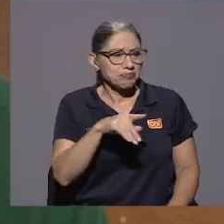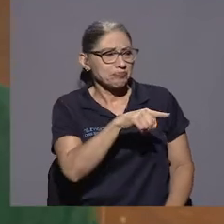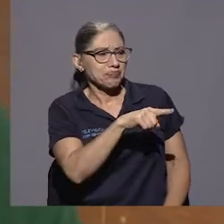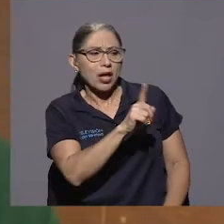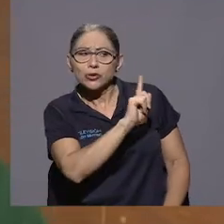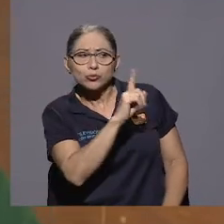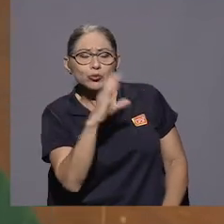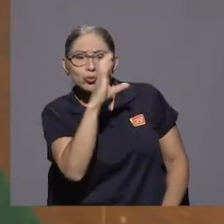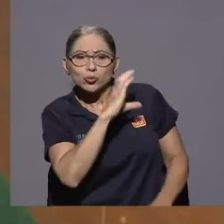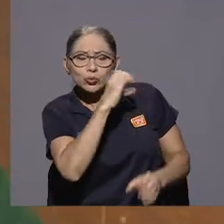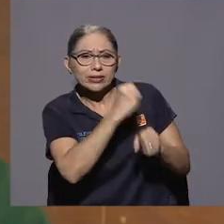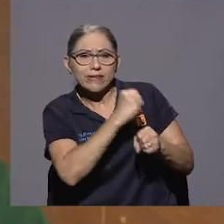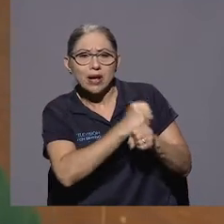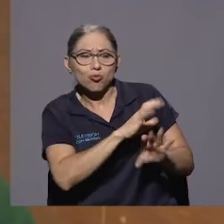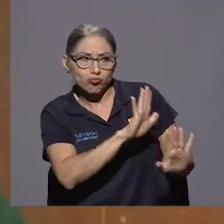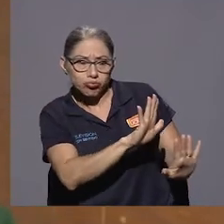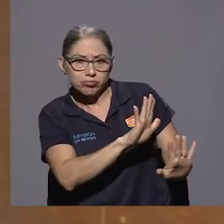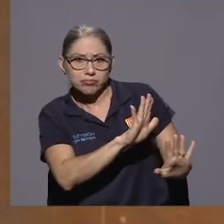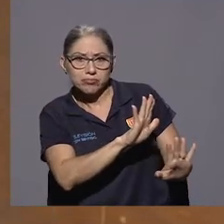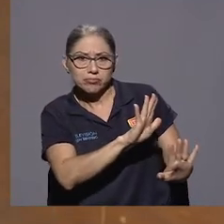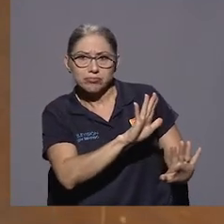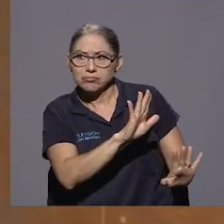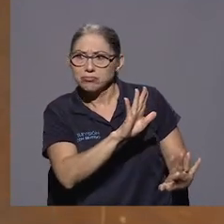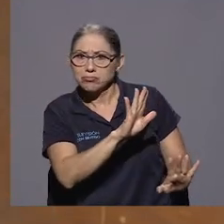no consigas trabajo. Y se fue.